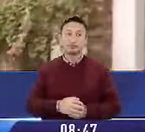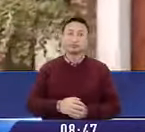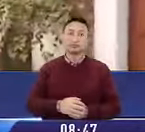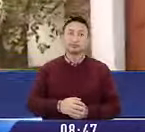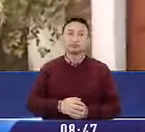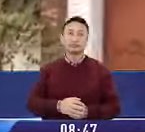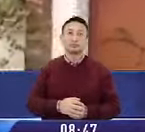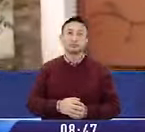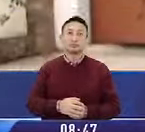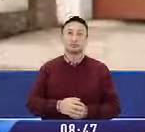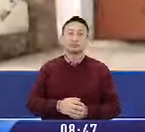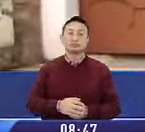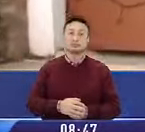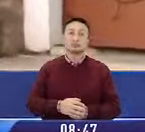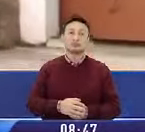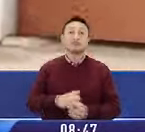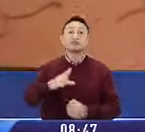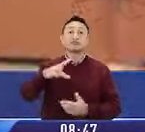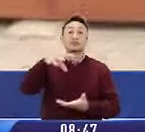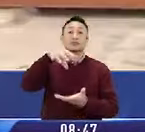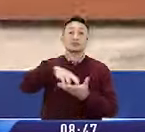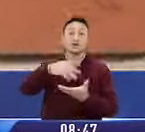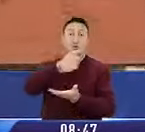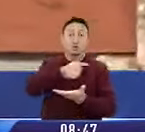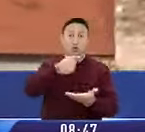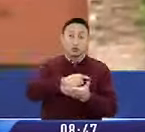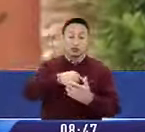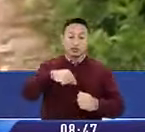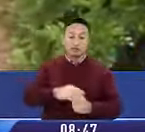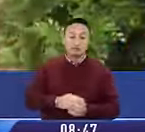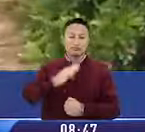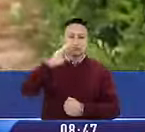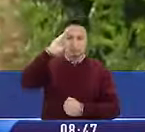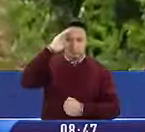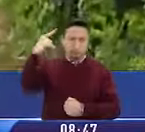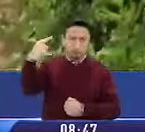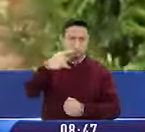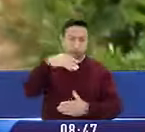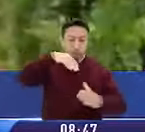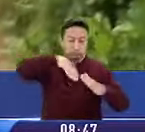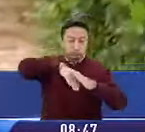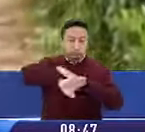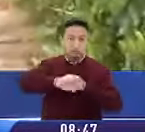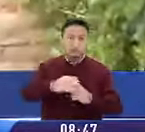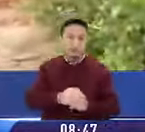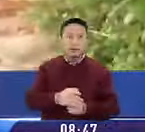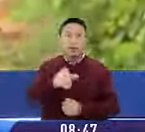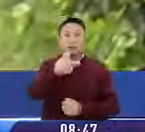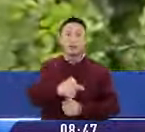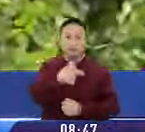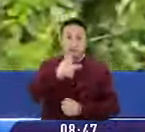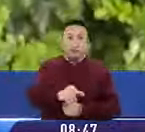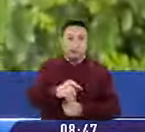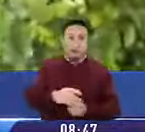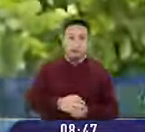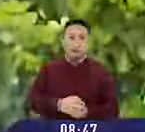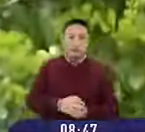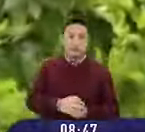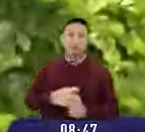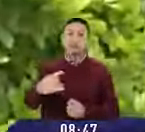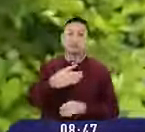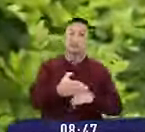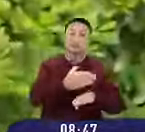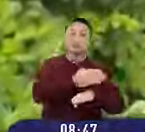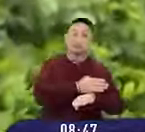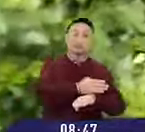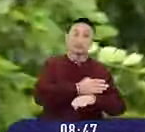Guayaquil, provincia de Guayas, cuando los uniformados ingresan en busca de estos sujetos, quienes eran investigados